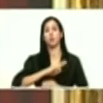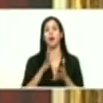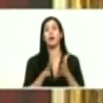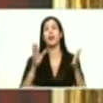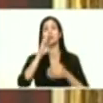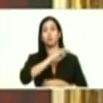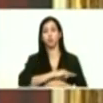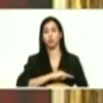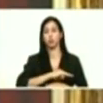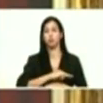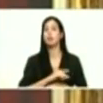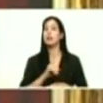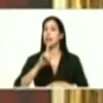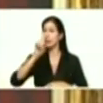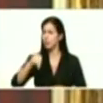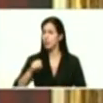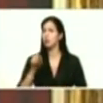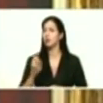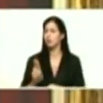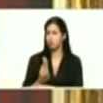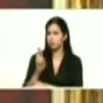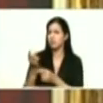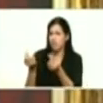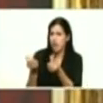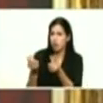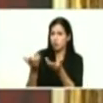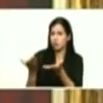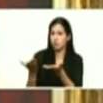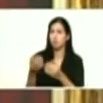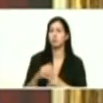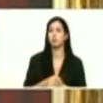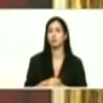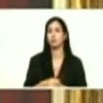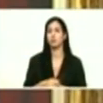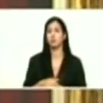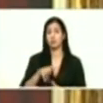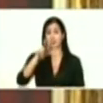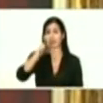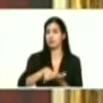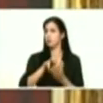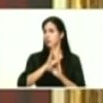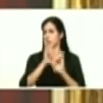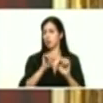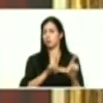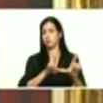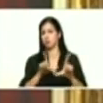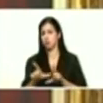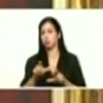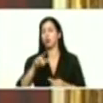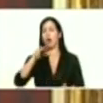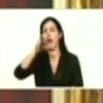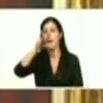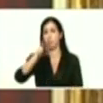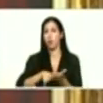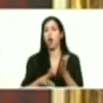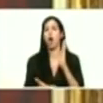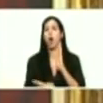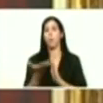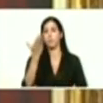y con los recursos que acabamos de aprobar con el aumento